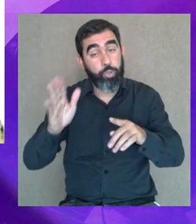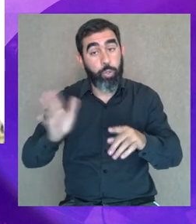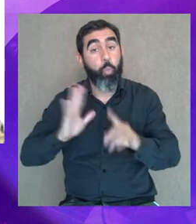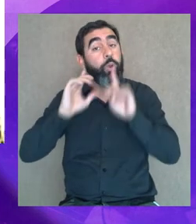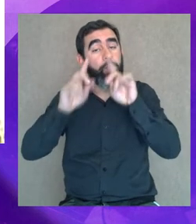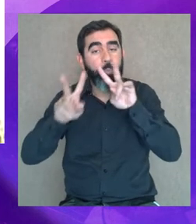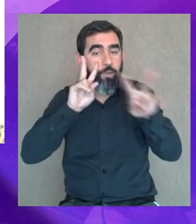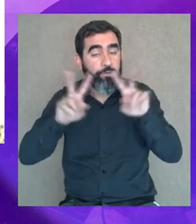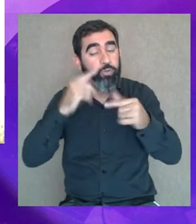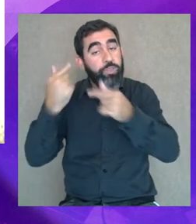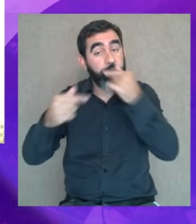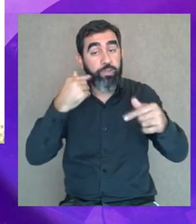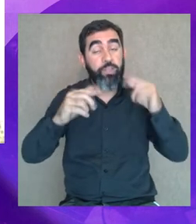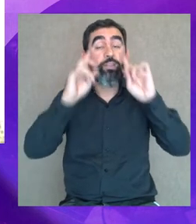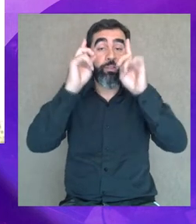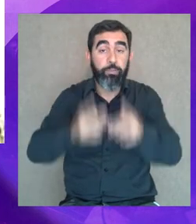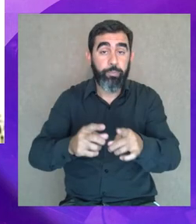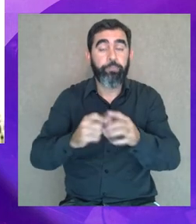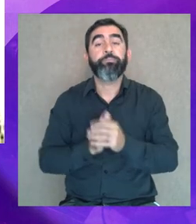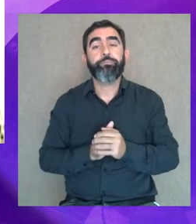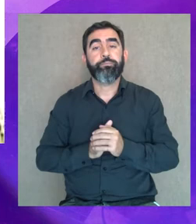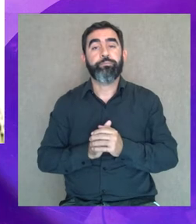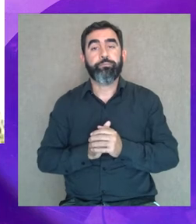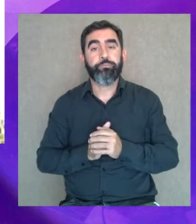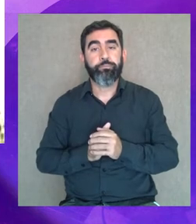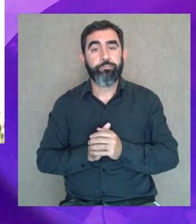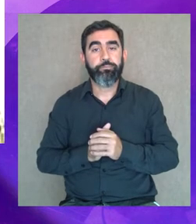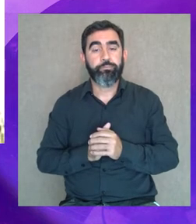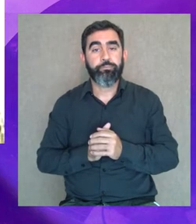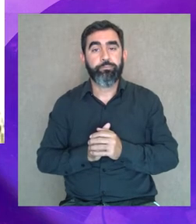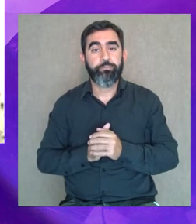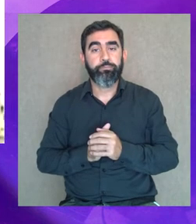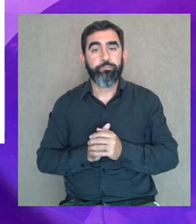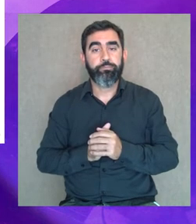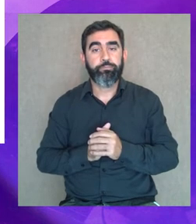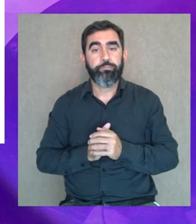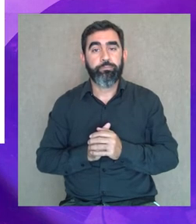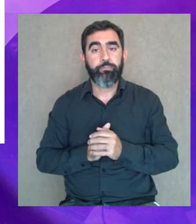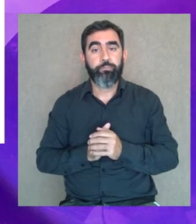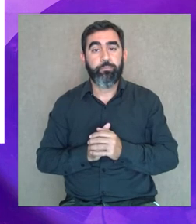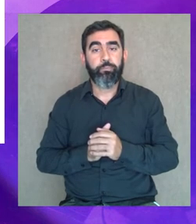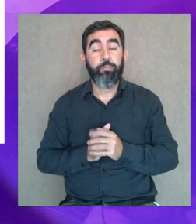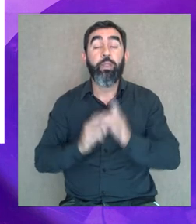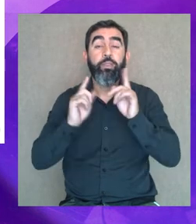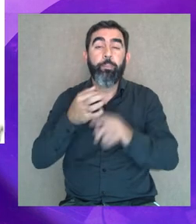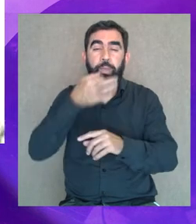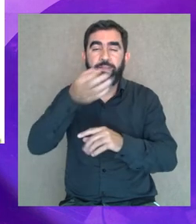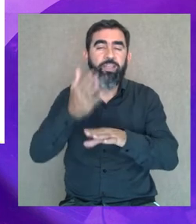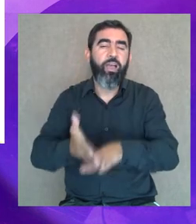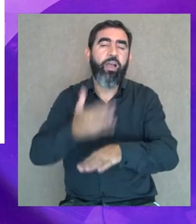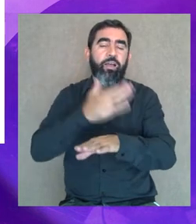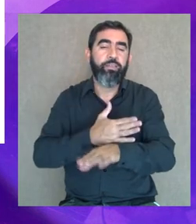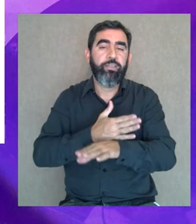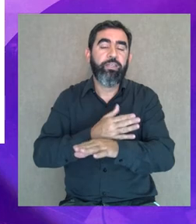ahora las respectivas y otras otras miradas sobre el tema exacto la prensa para pensaba también en lo que decías